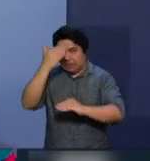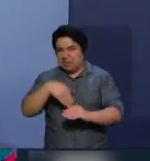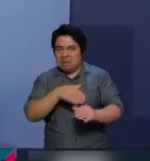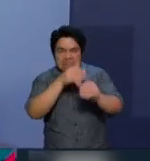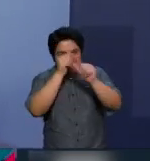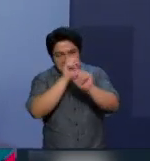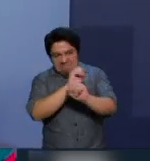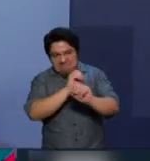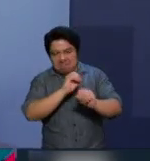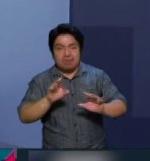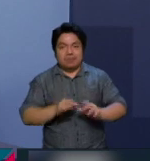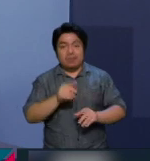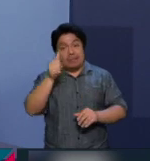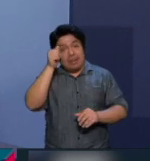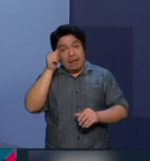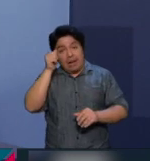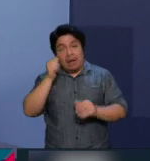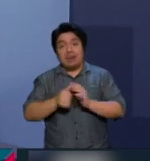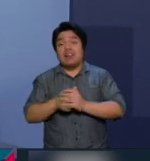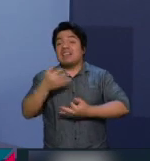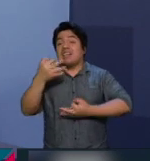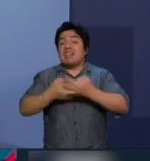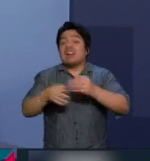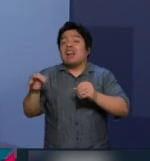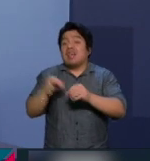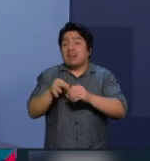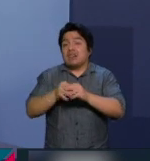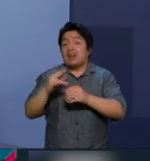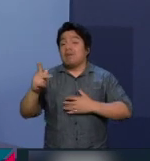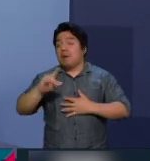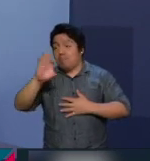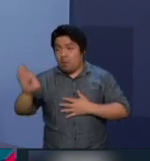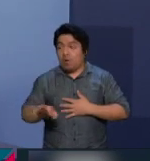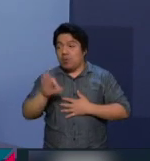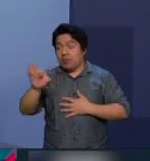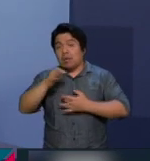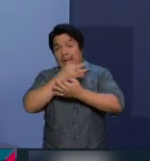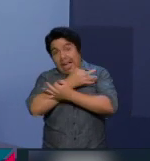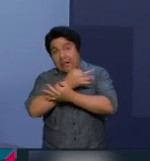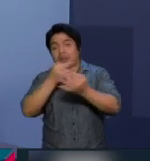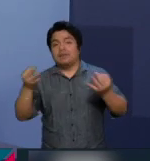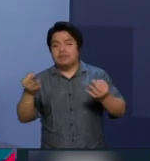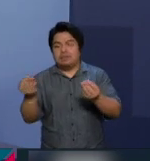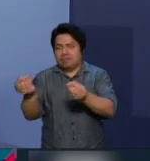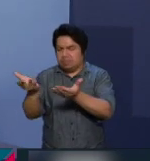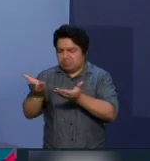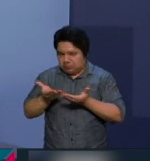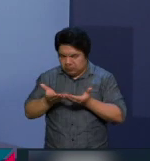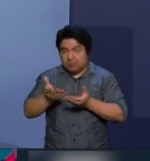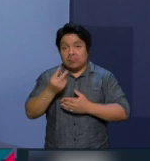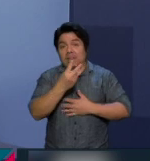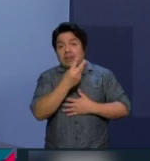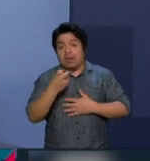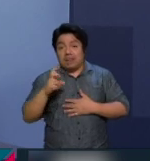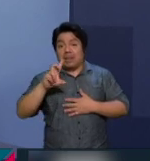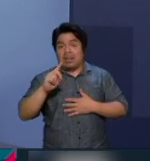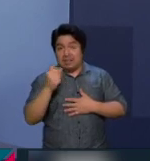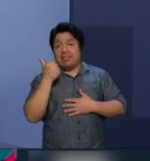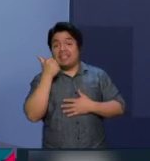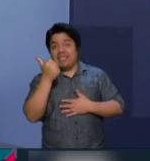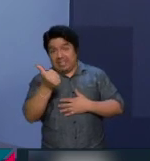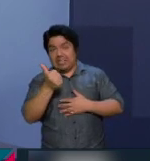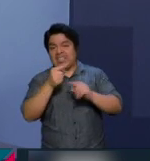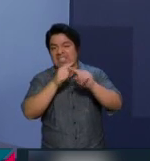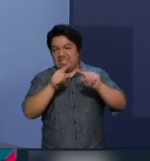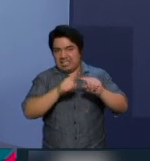electoral federal, la Sala Superior del Tribunal Electoral del Poder Judicial de la Federación informó sobre la recepción total de 236